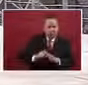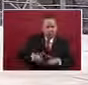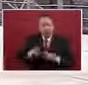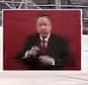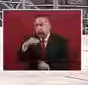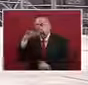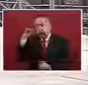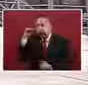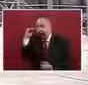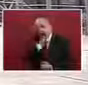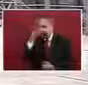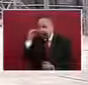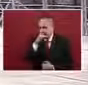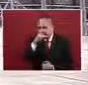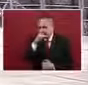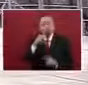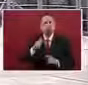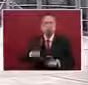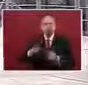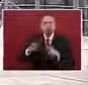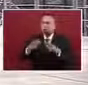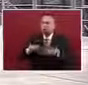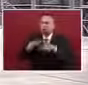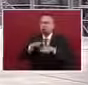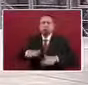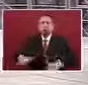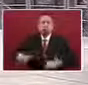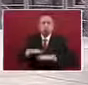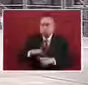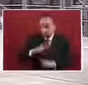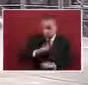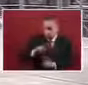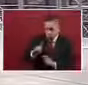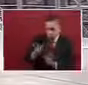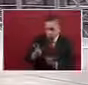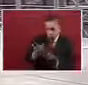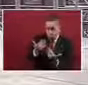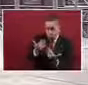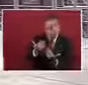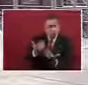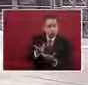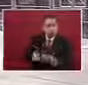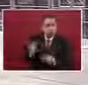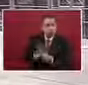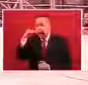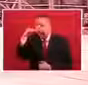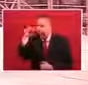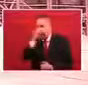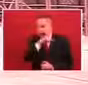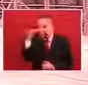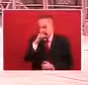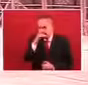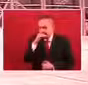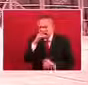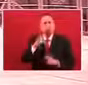gratuitos a la población que no tiene seguridad social, a